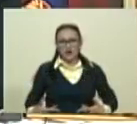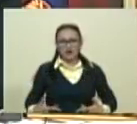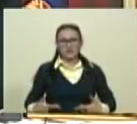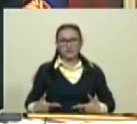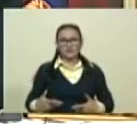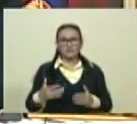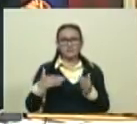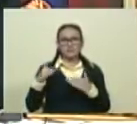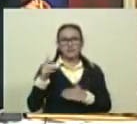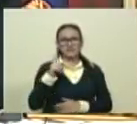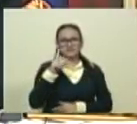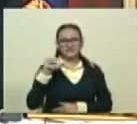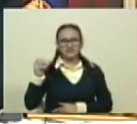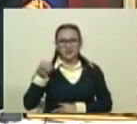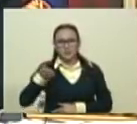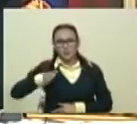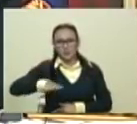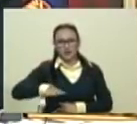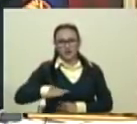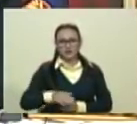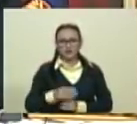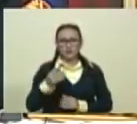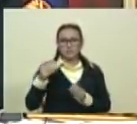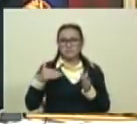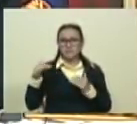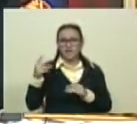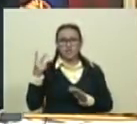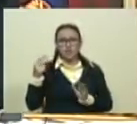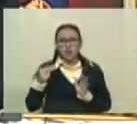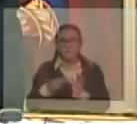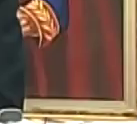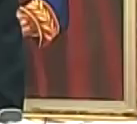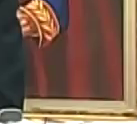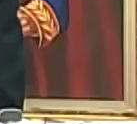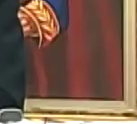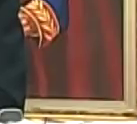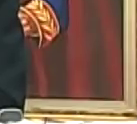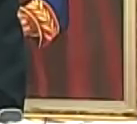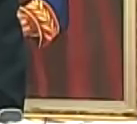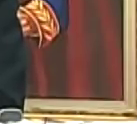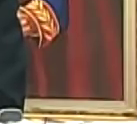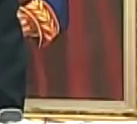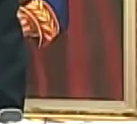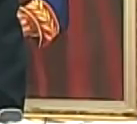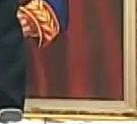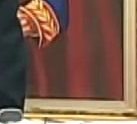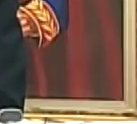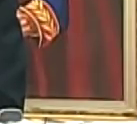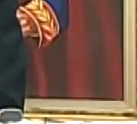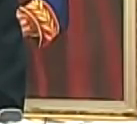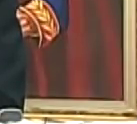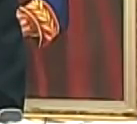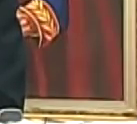más de 100 muertos, más de 2.000 heridos, el daño físico, material.